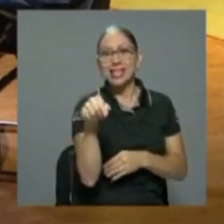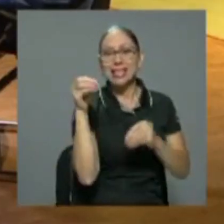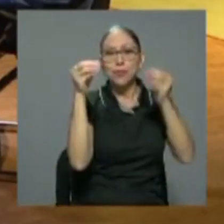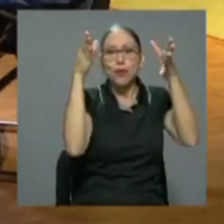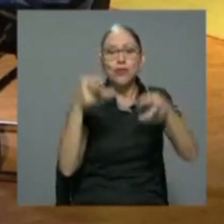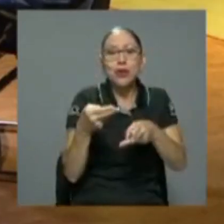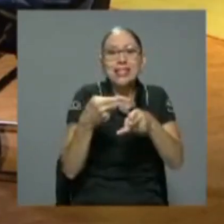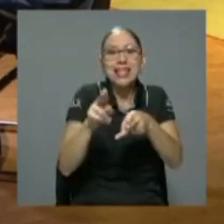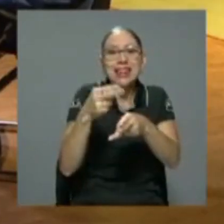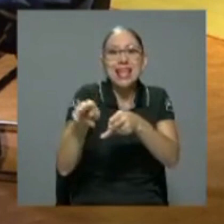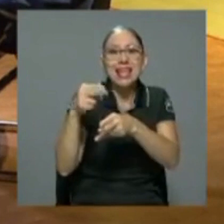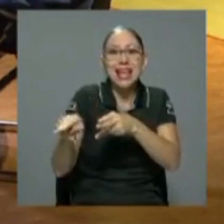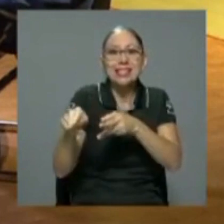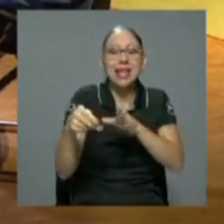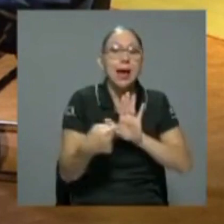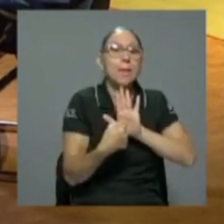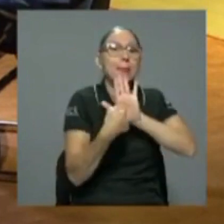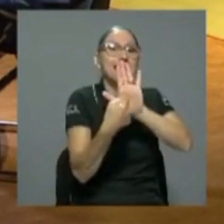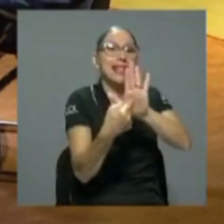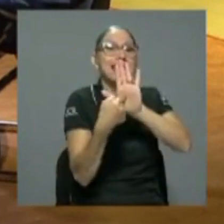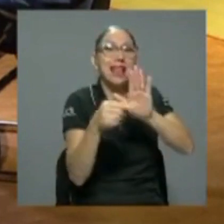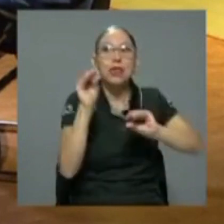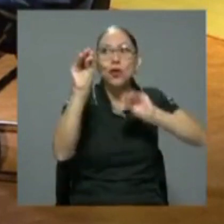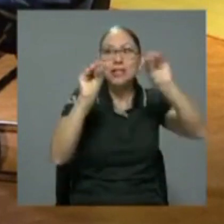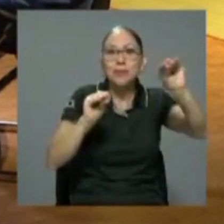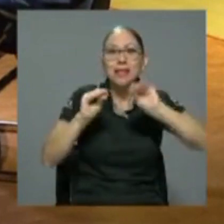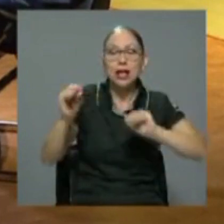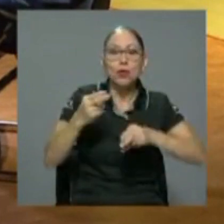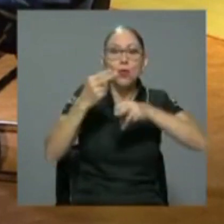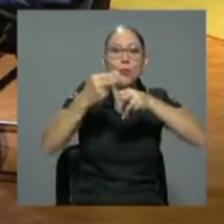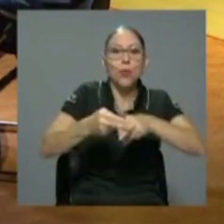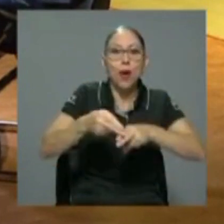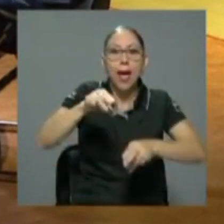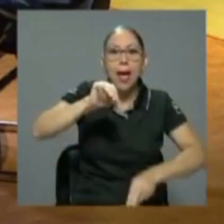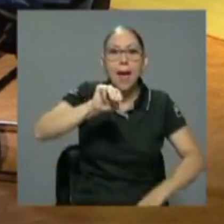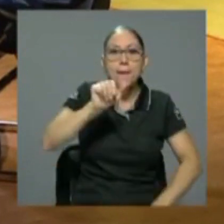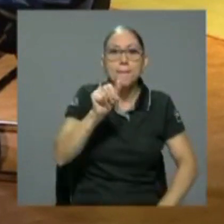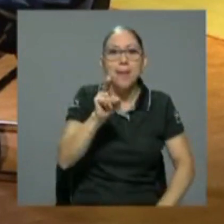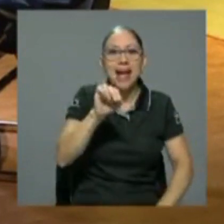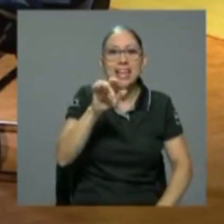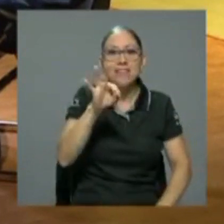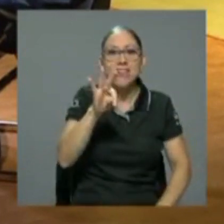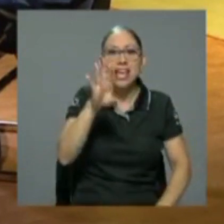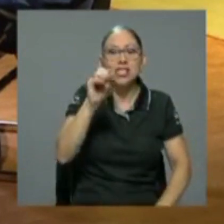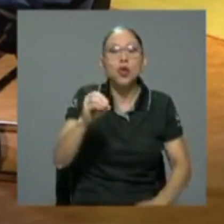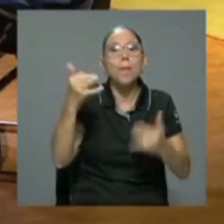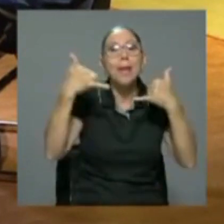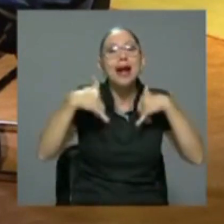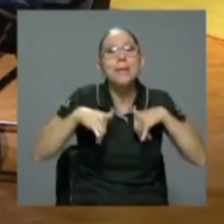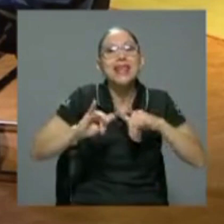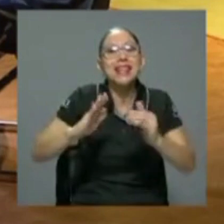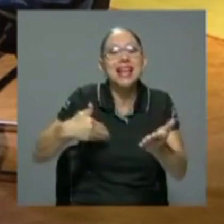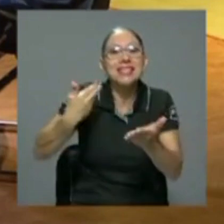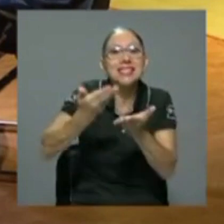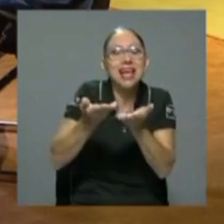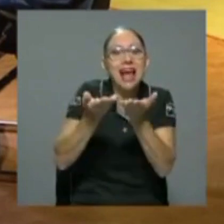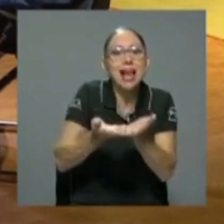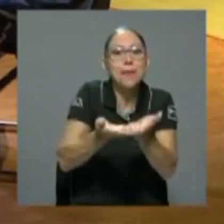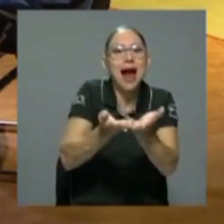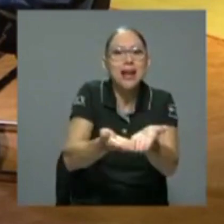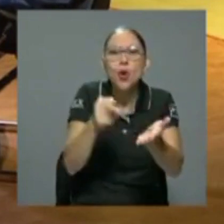el desmontaje del espectáculo escénico Manifiesto para mientras llega el barco, que trata en términos generales sobre la mujer